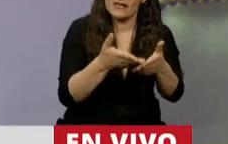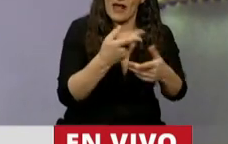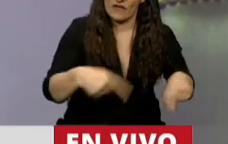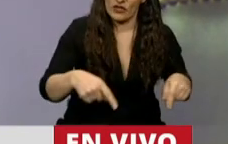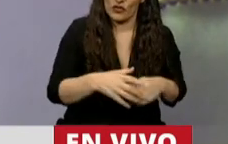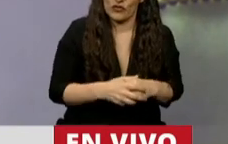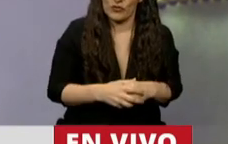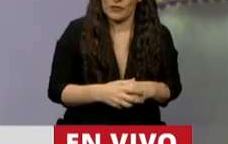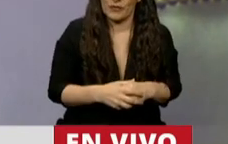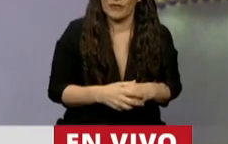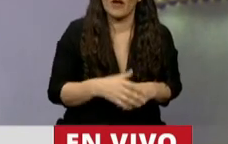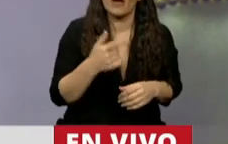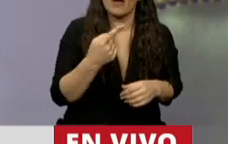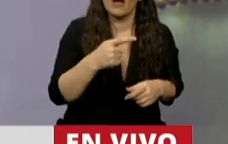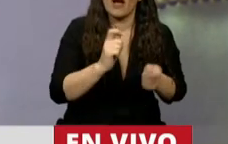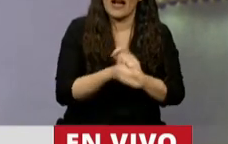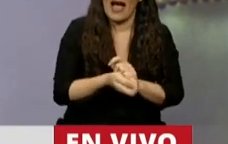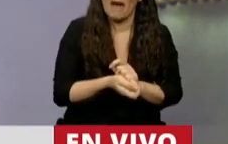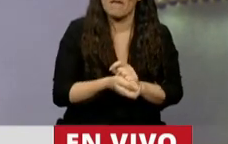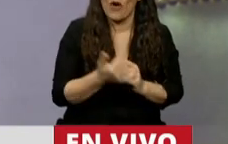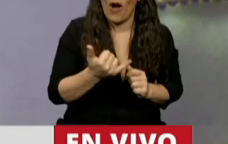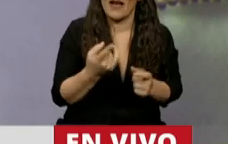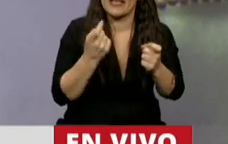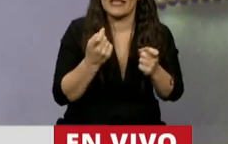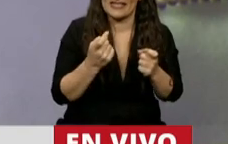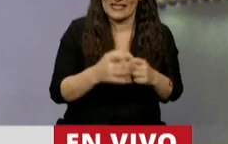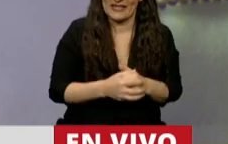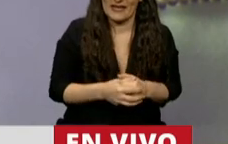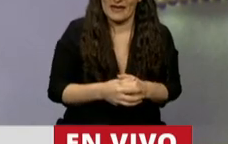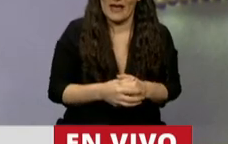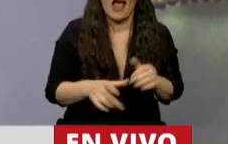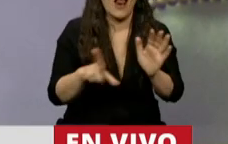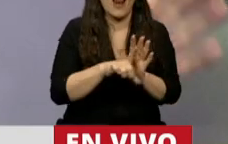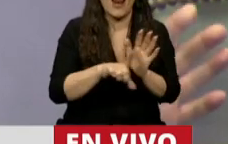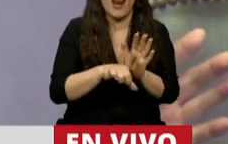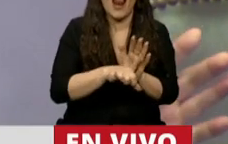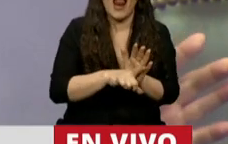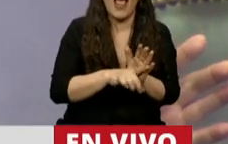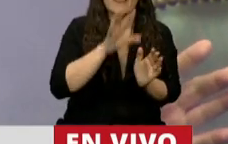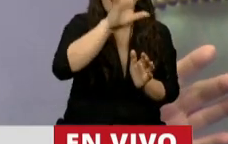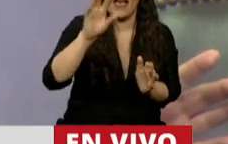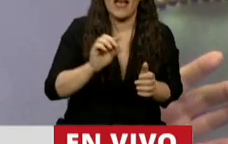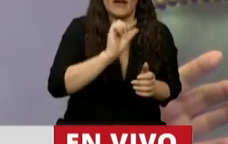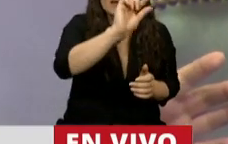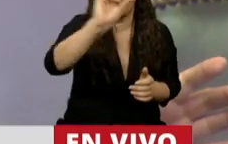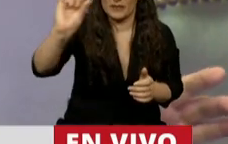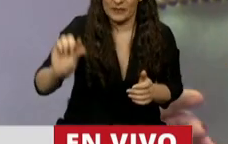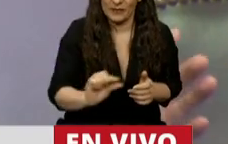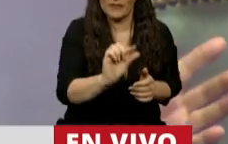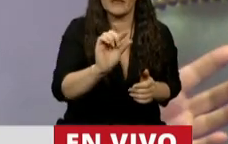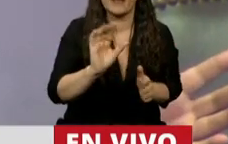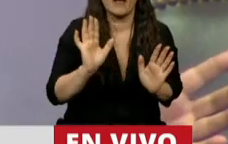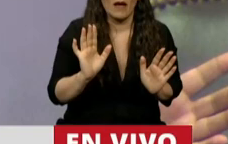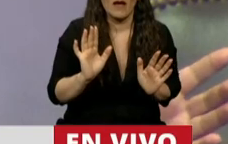servicios. Hay cambios de fondo que necesitamos dar, una nueva ley de coparticipación federal, como aquí se mencionó.